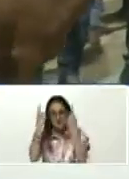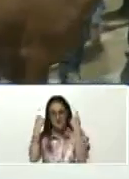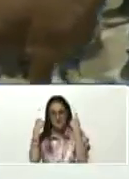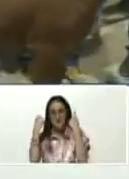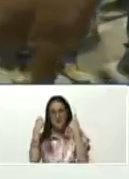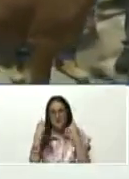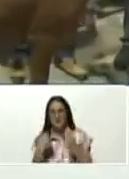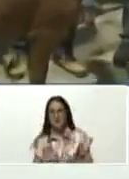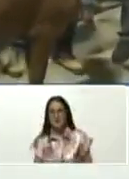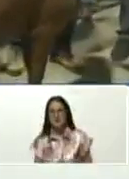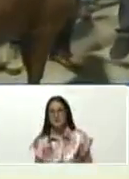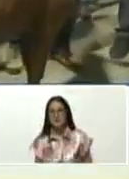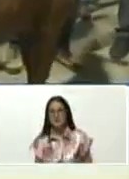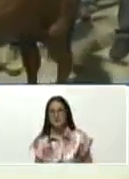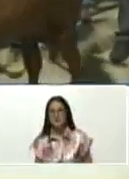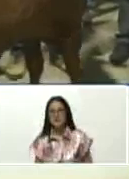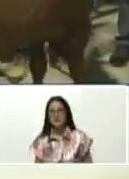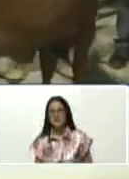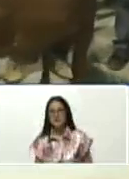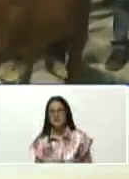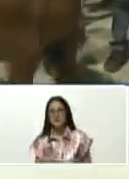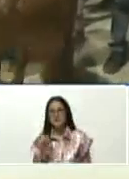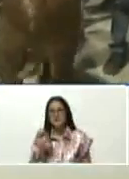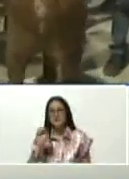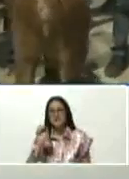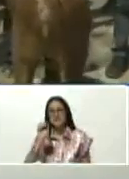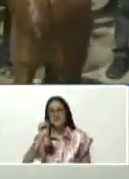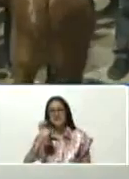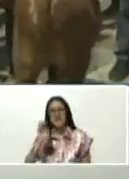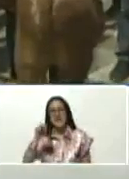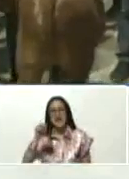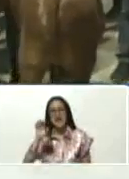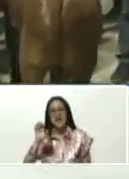Grande. Este es un Cenepol, ¿verdad?